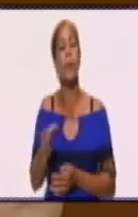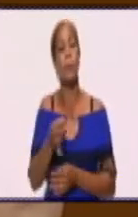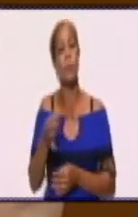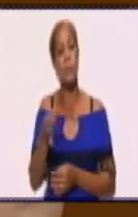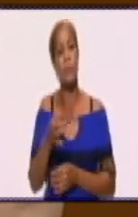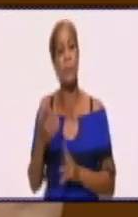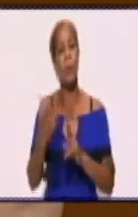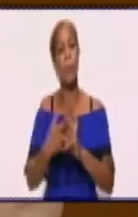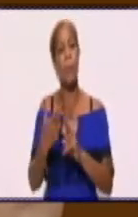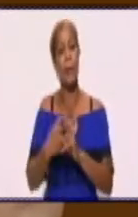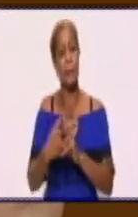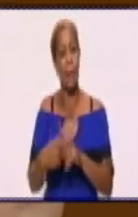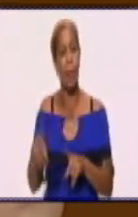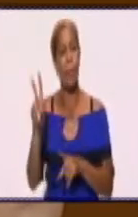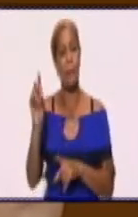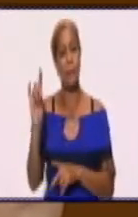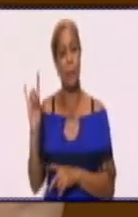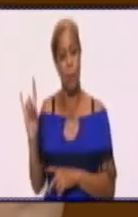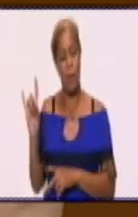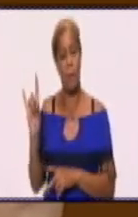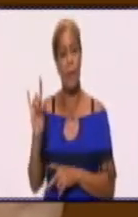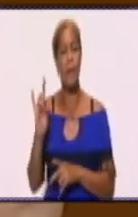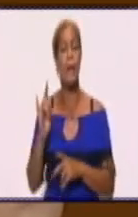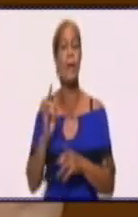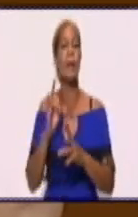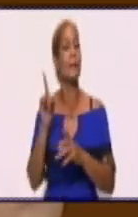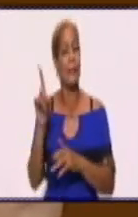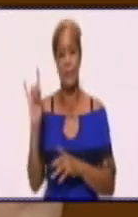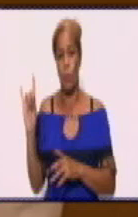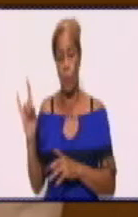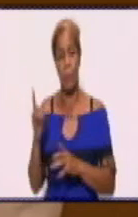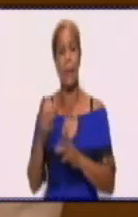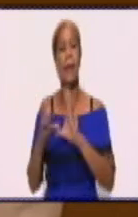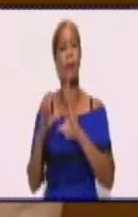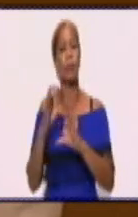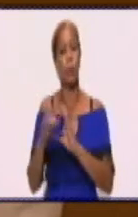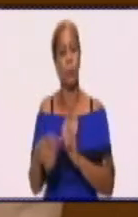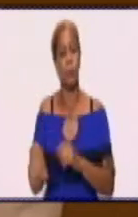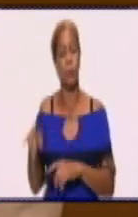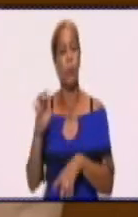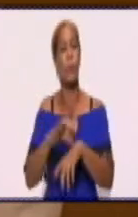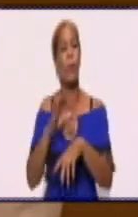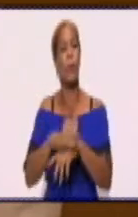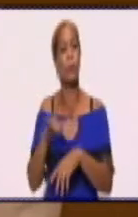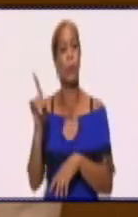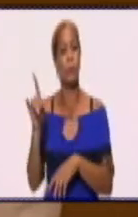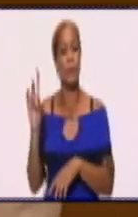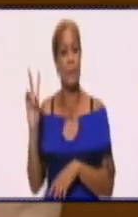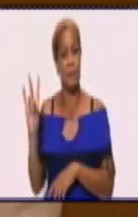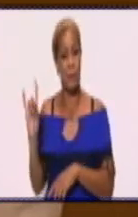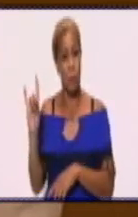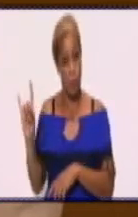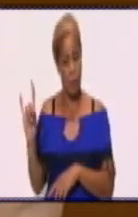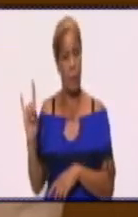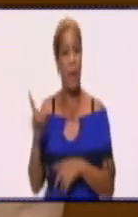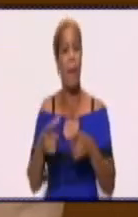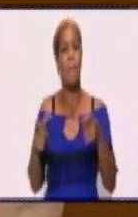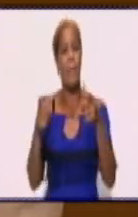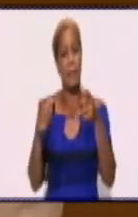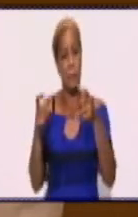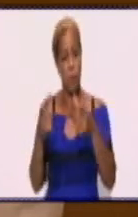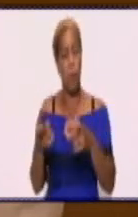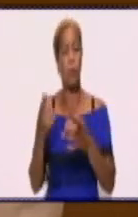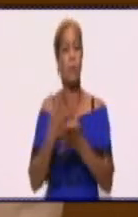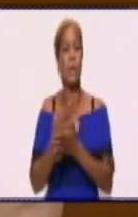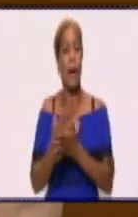municipios Bayamo con 19 casos, Cauto Cristo un caso, Jiguaní 2, Río Cauto 19, Guayarriba y Mazó 1 cada uno,